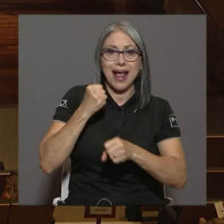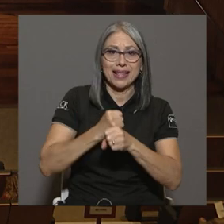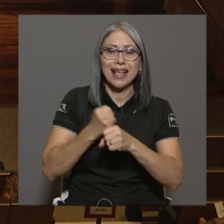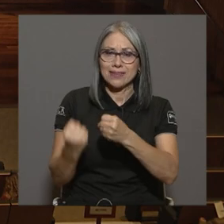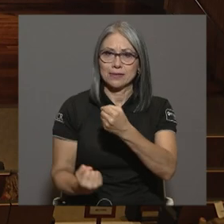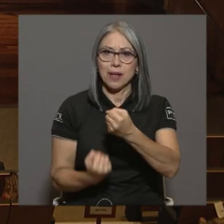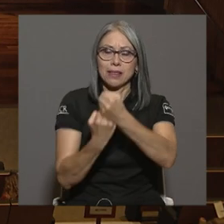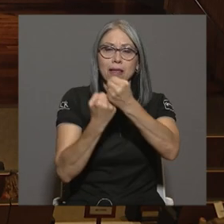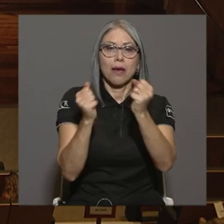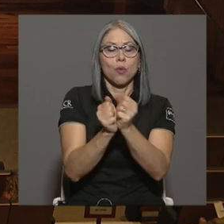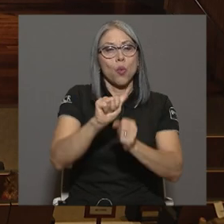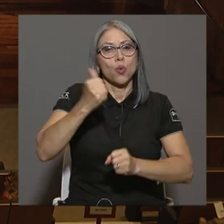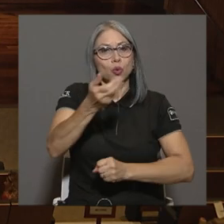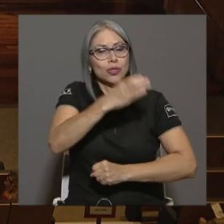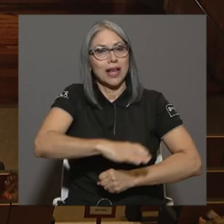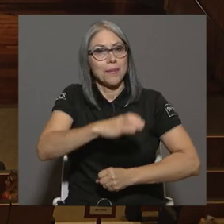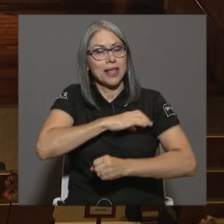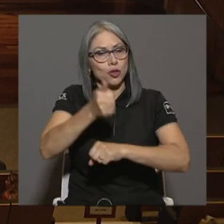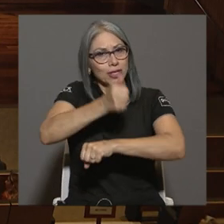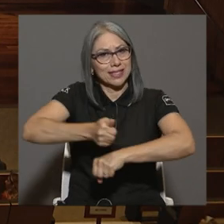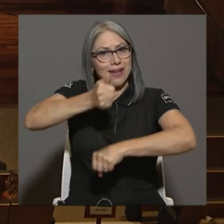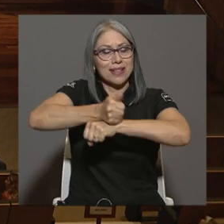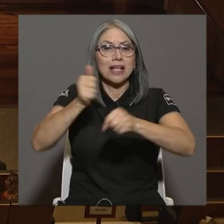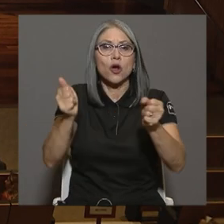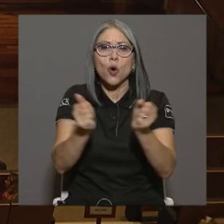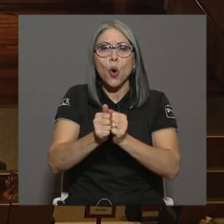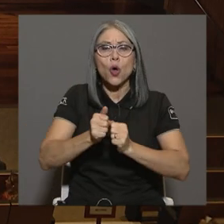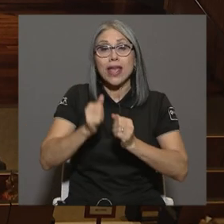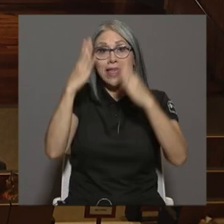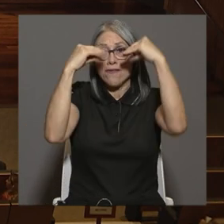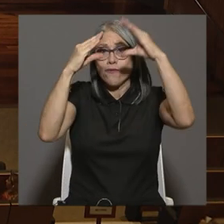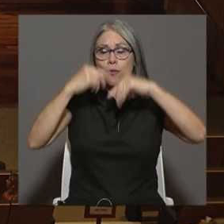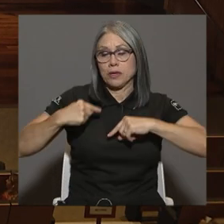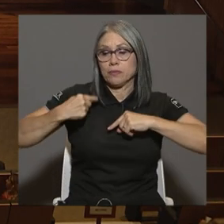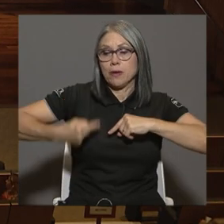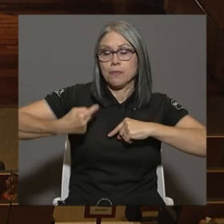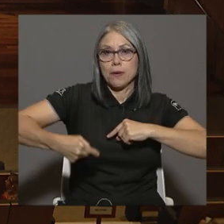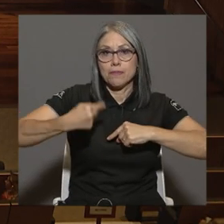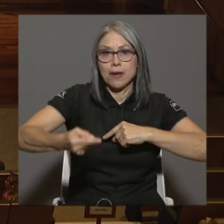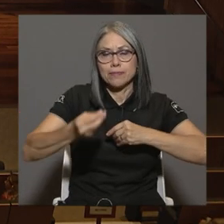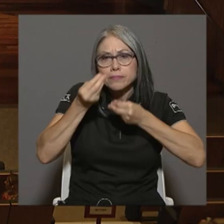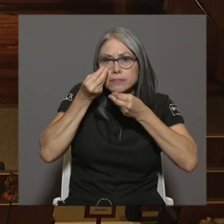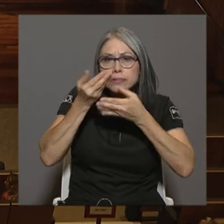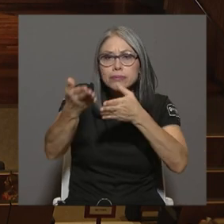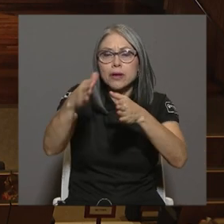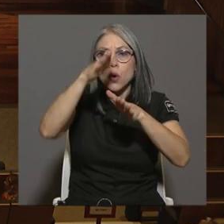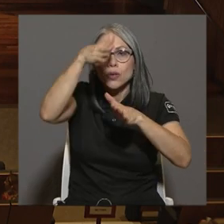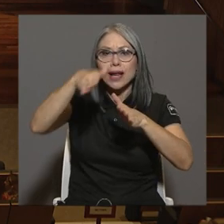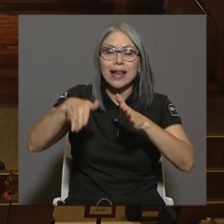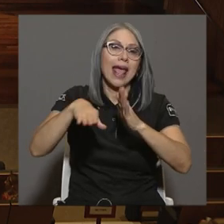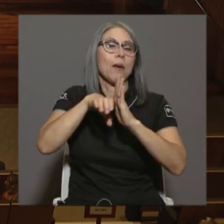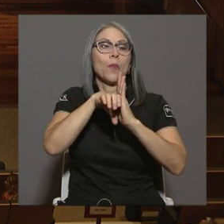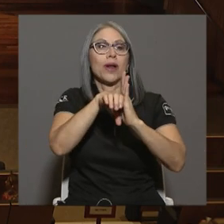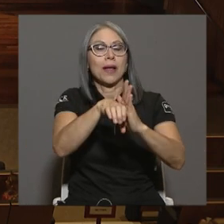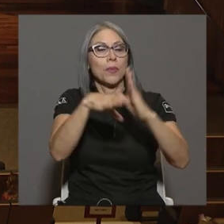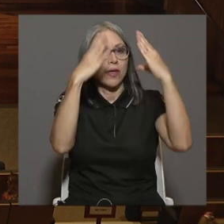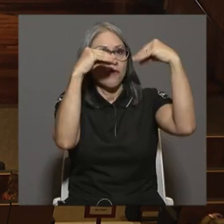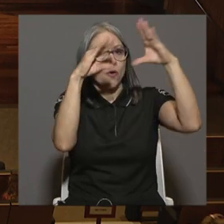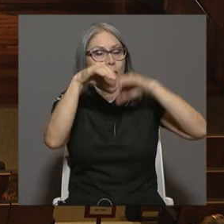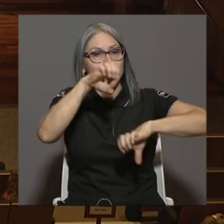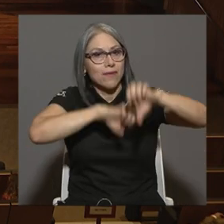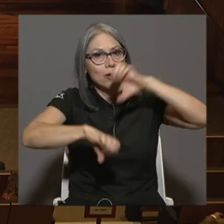otros elementos que se consolidan en los informes que remitimos periódicamente a la Contraloría General de la República, tales como el informe de